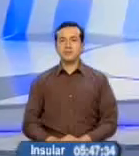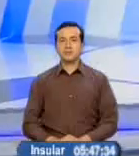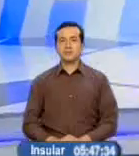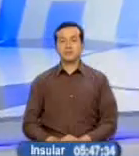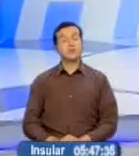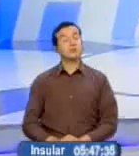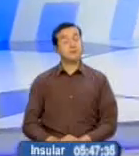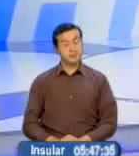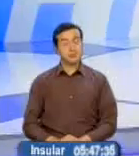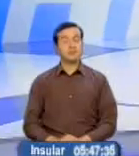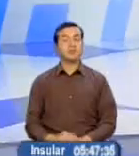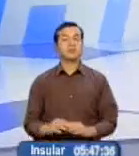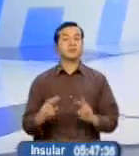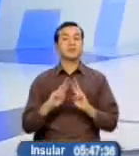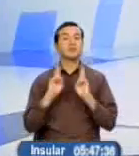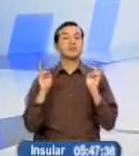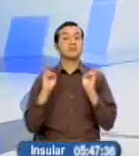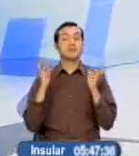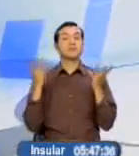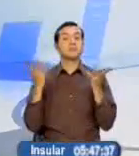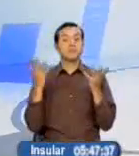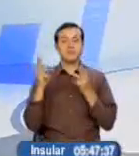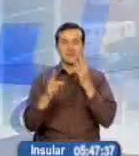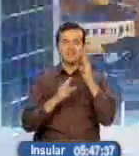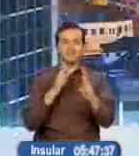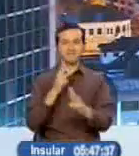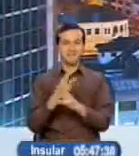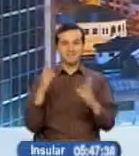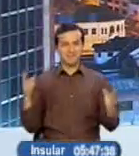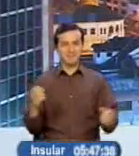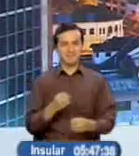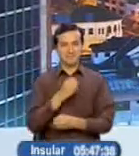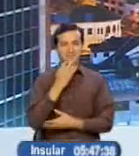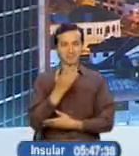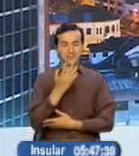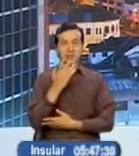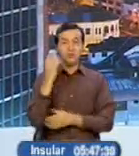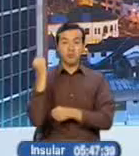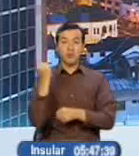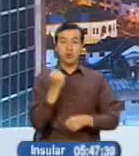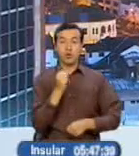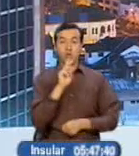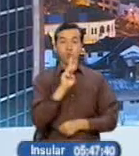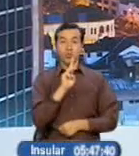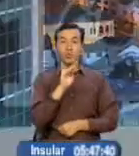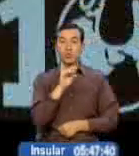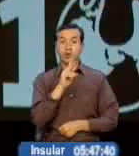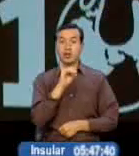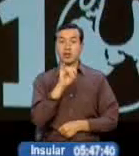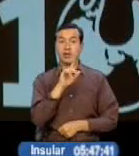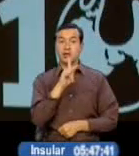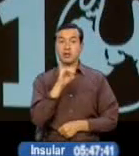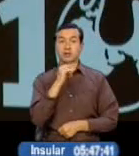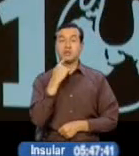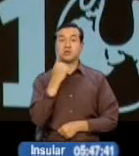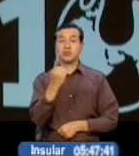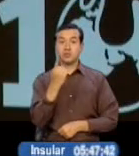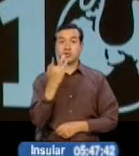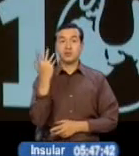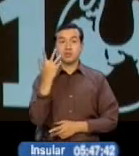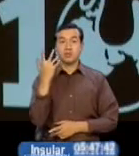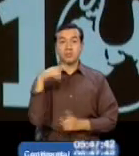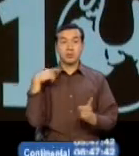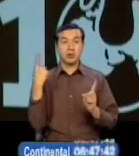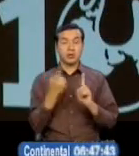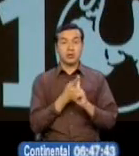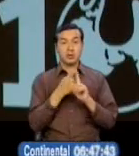Y es momento de revisar lo que pasa en el resto del planeta. Y le contamos que el fundador de Wikileaks, Julian Assange, anunció que esta semana revelará la